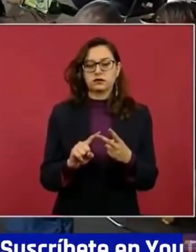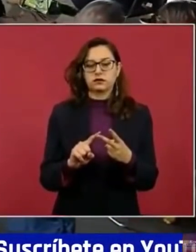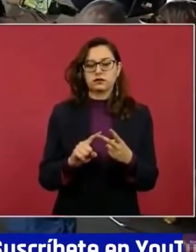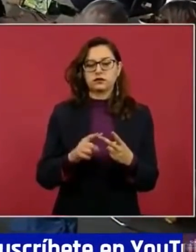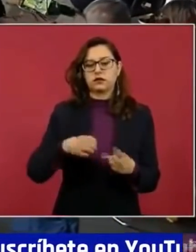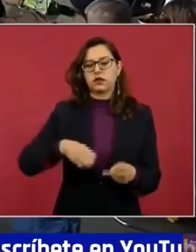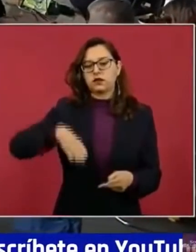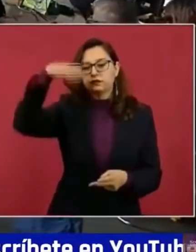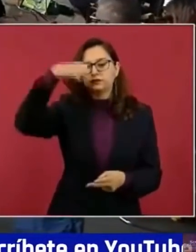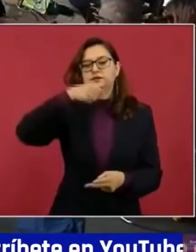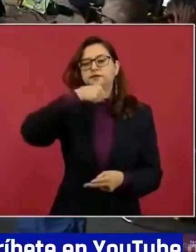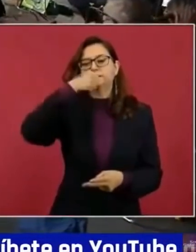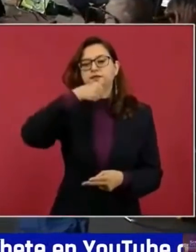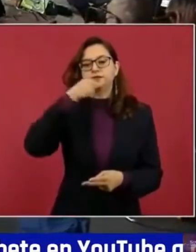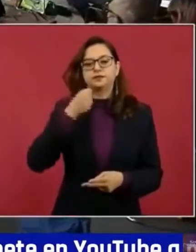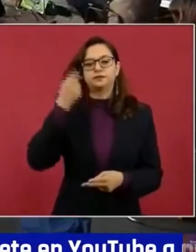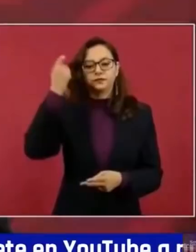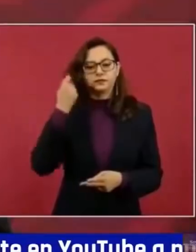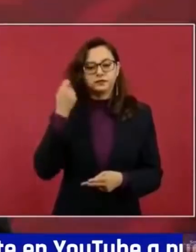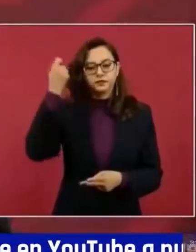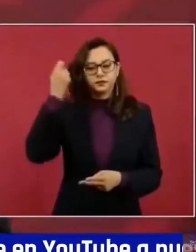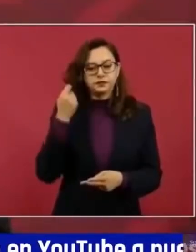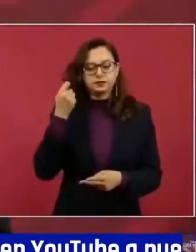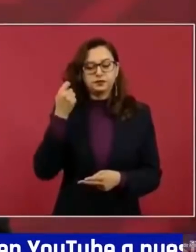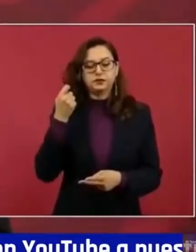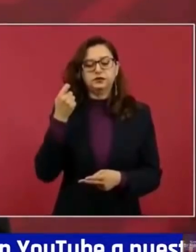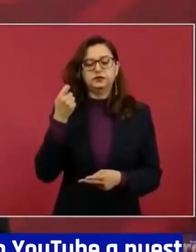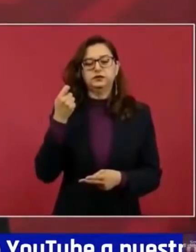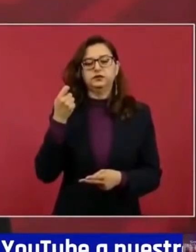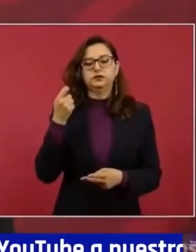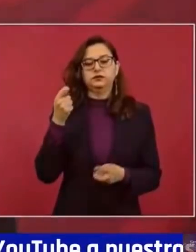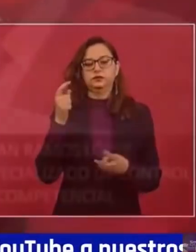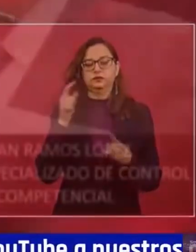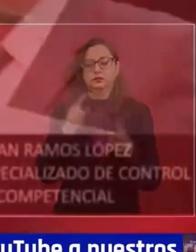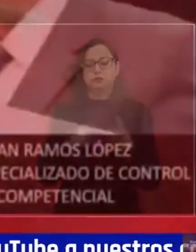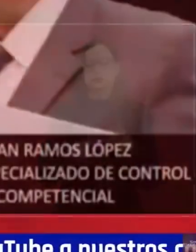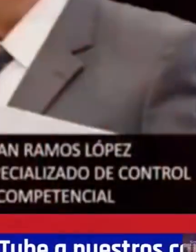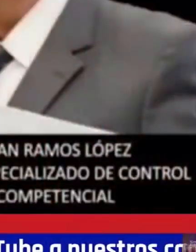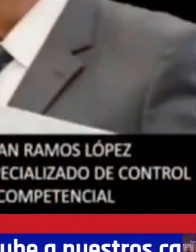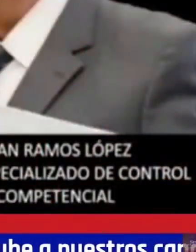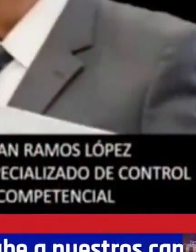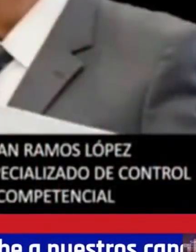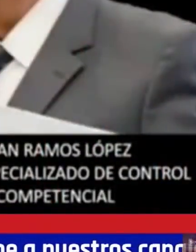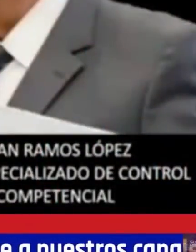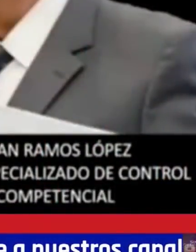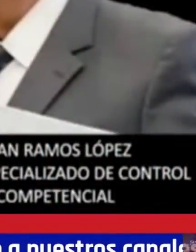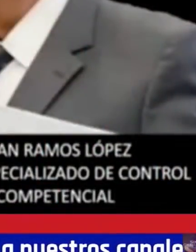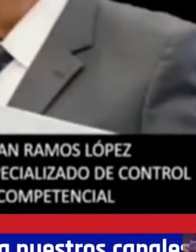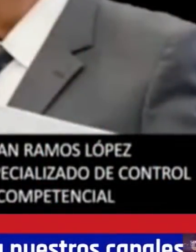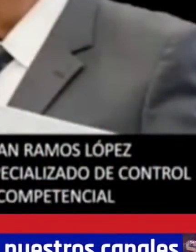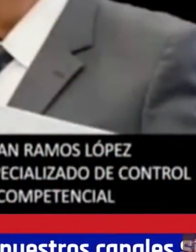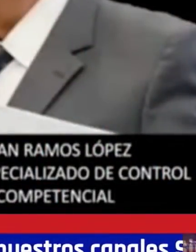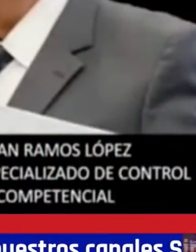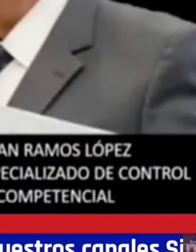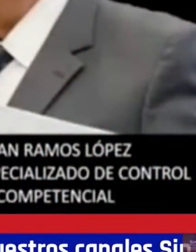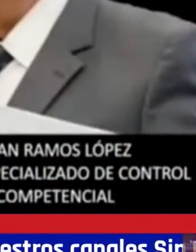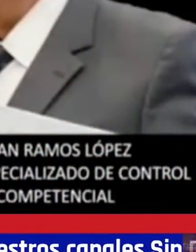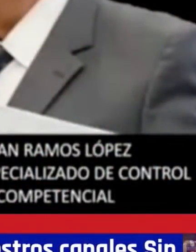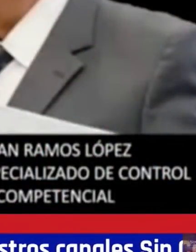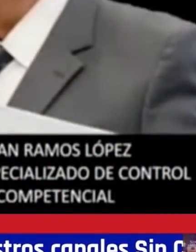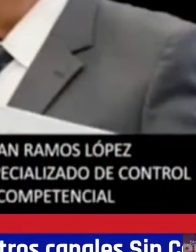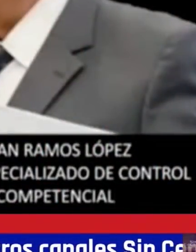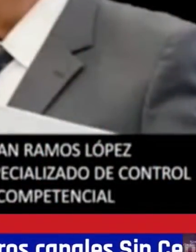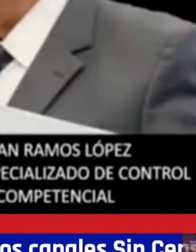y pues le dio ahí un espaldarazo, ¿no? Dijo que lo que espera Gertz es justicia. Qué bueno, pues habría de llevarse a cabo